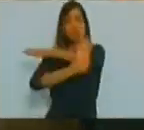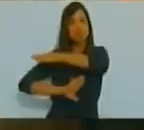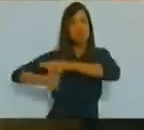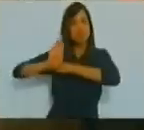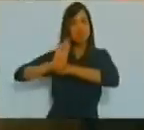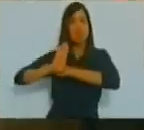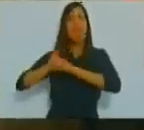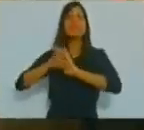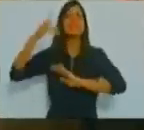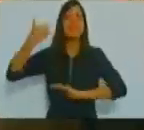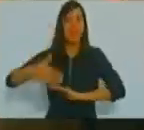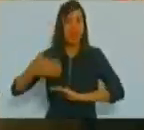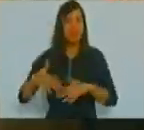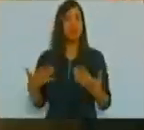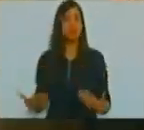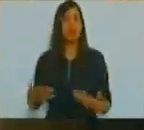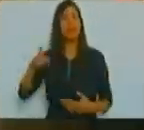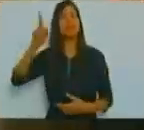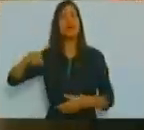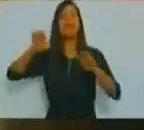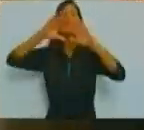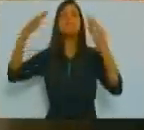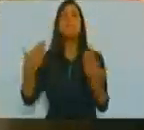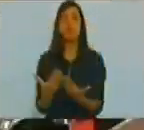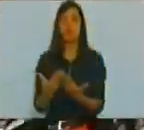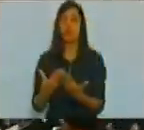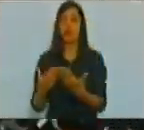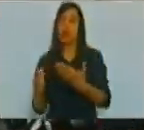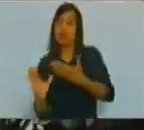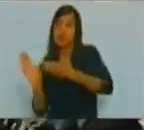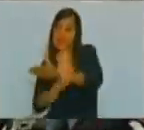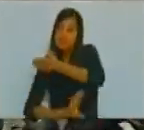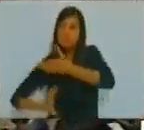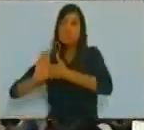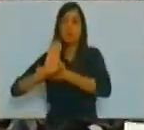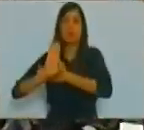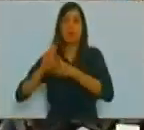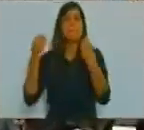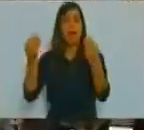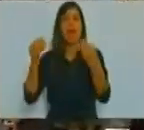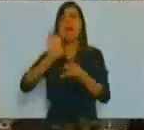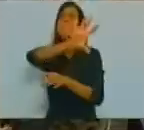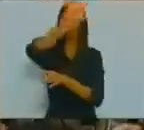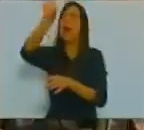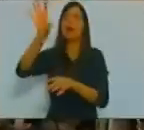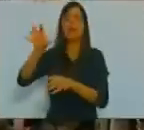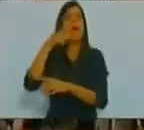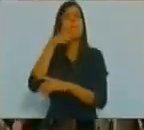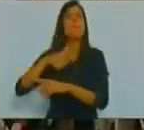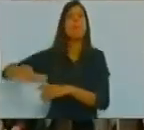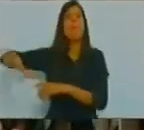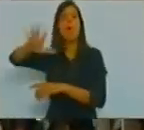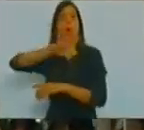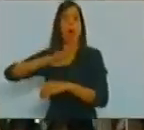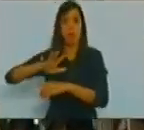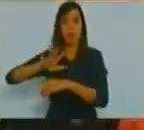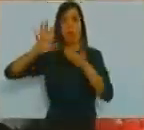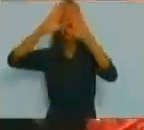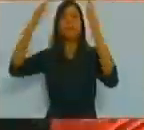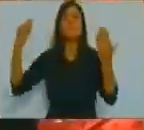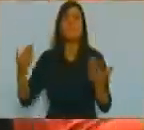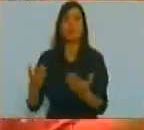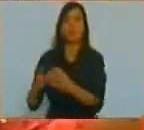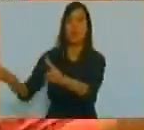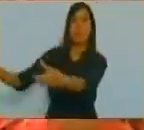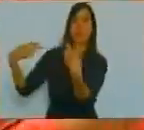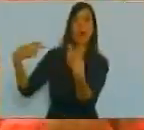defendiendo la humanidad para que todos los pueblos del mundo sigan encendiendo